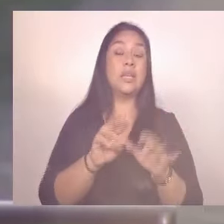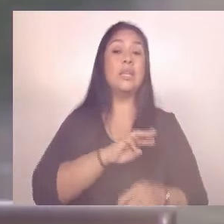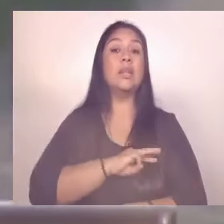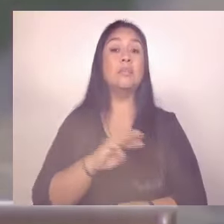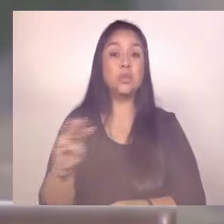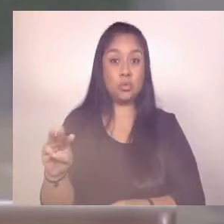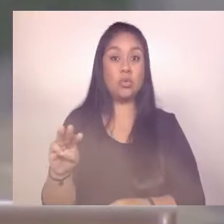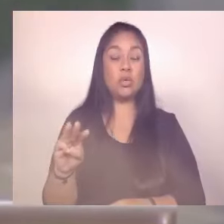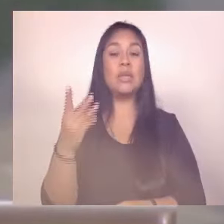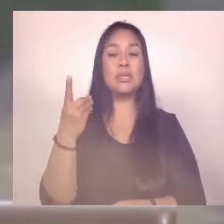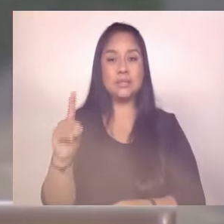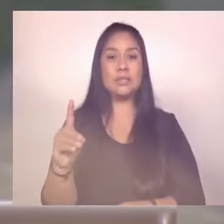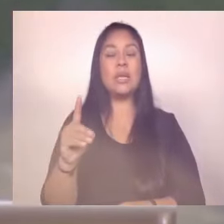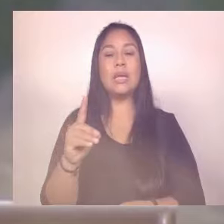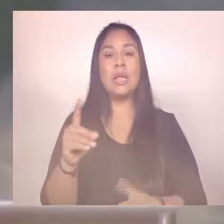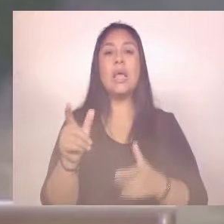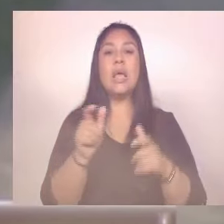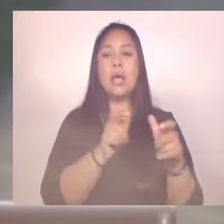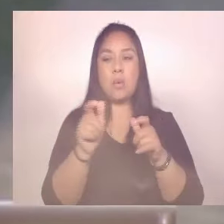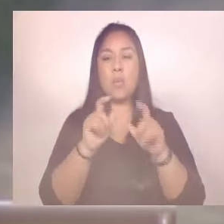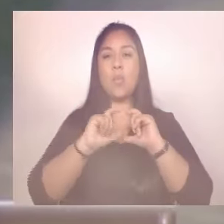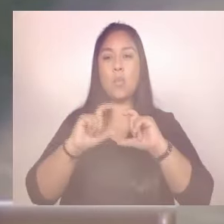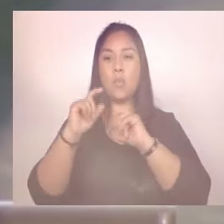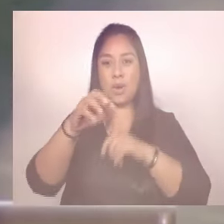de las misiones de mantenimiento de la paz